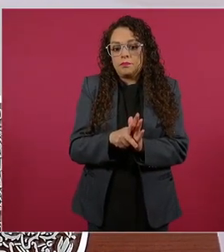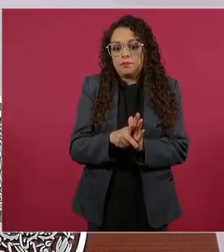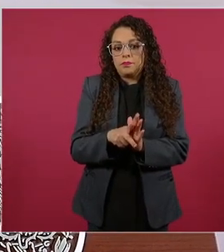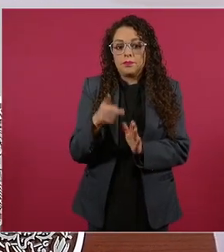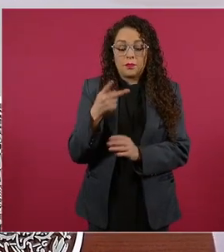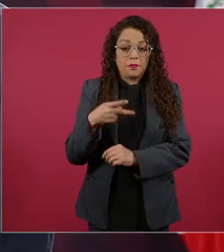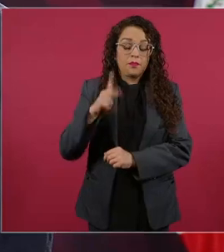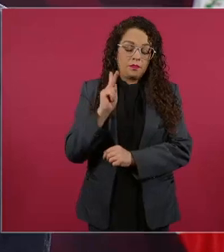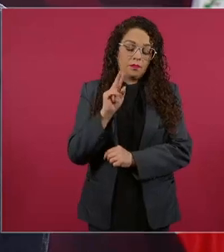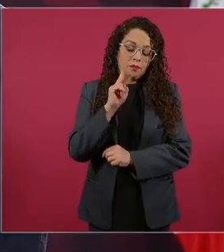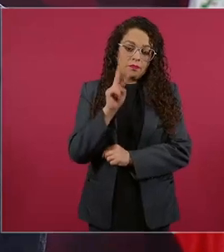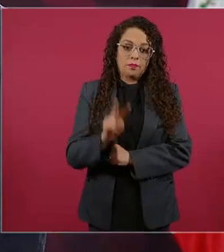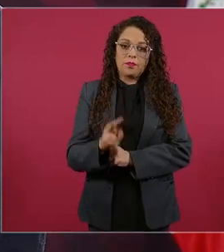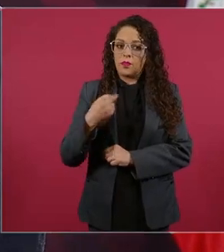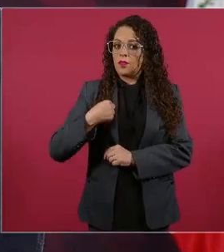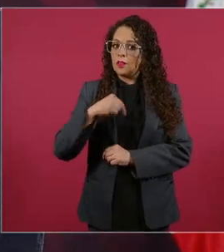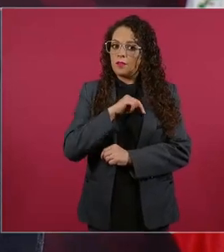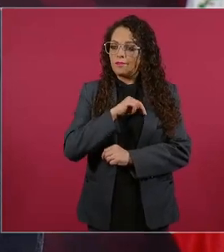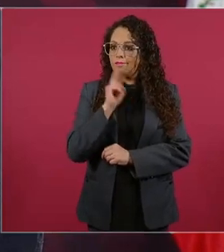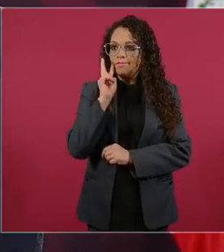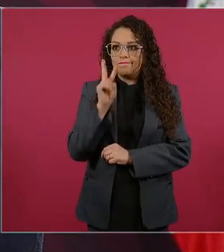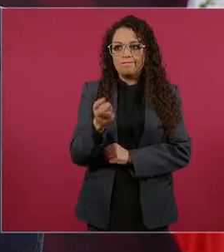este atentado.